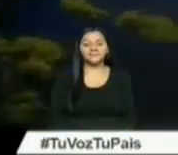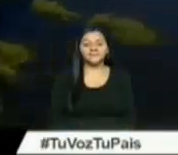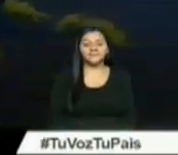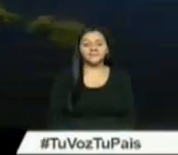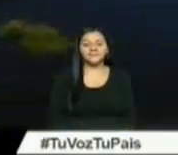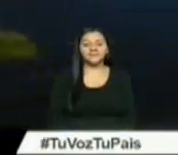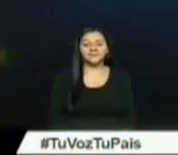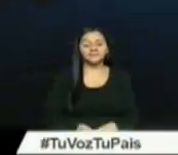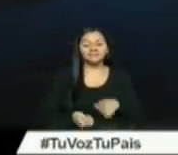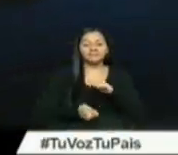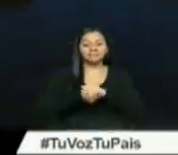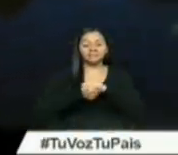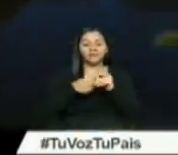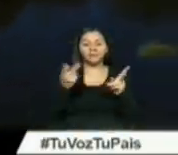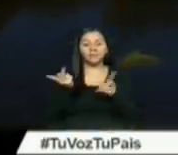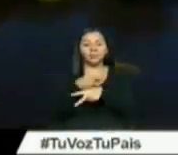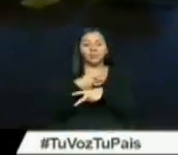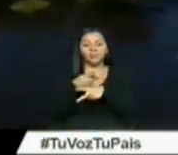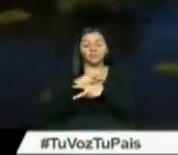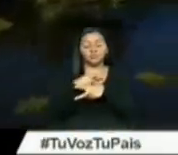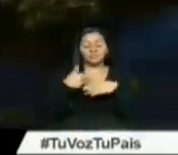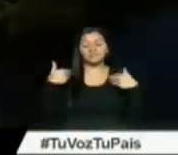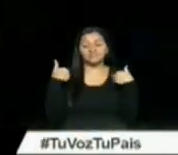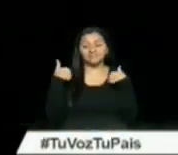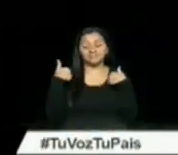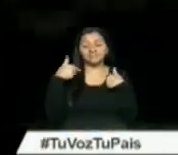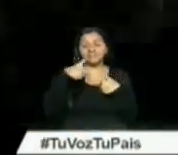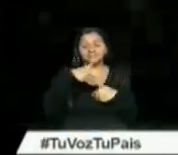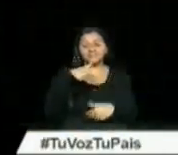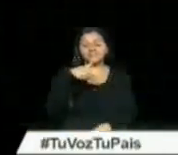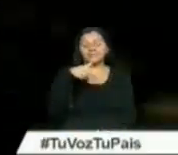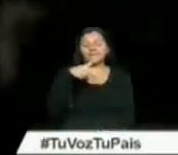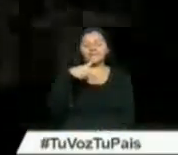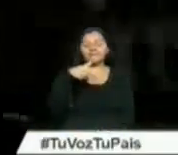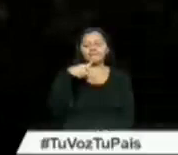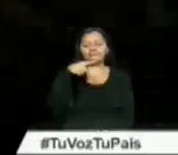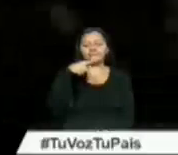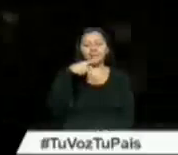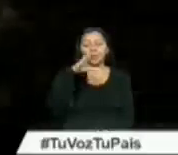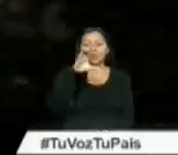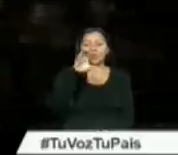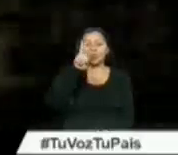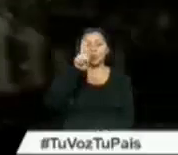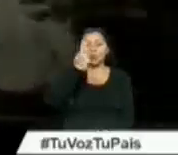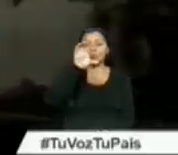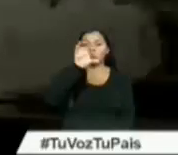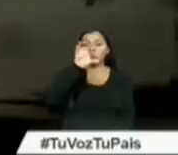En la reserva de producción faunística Cuyabeno, la vida está en todo su alrededor.